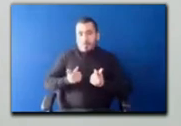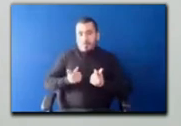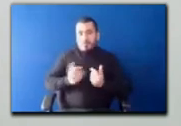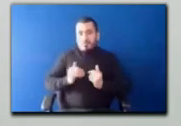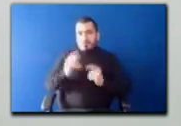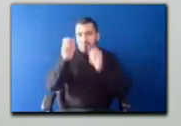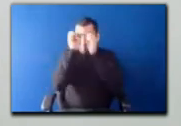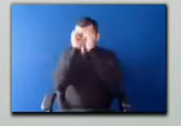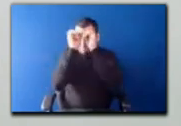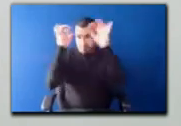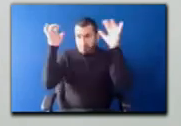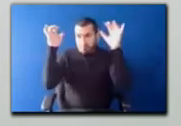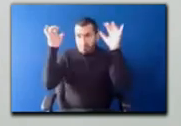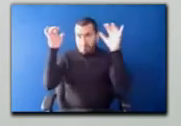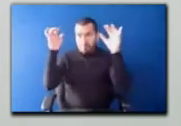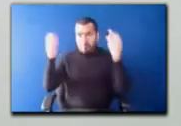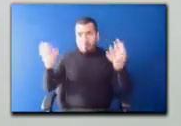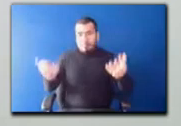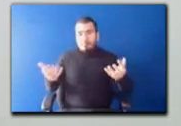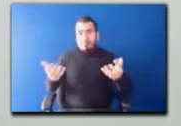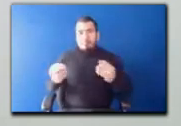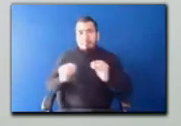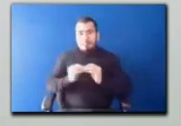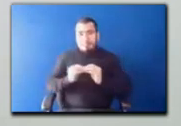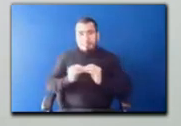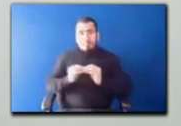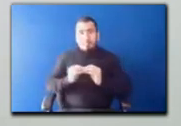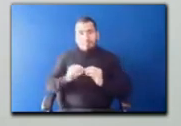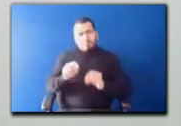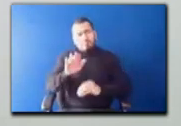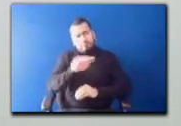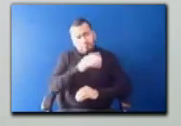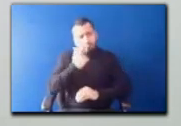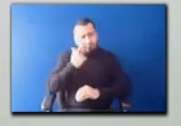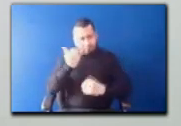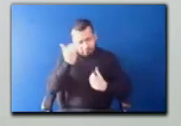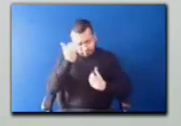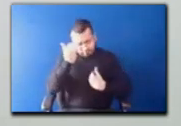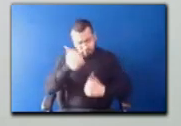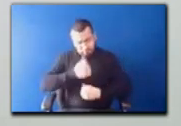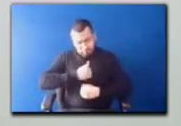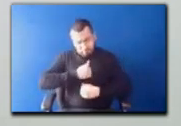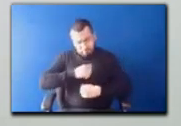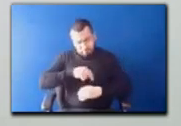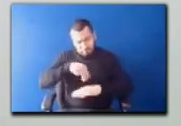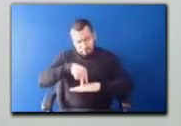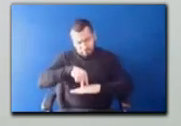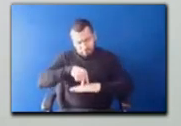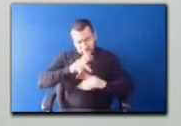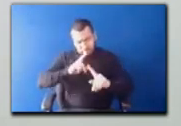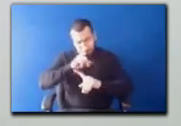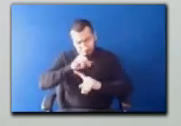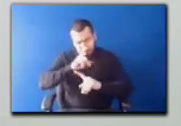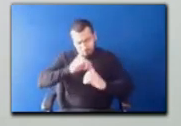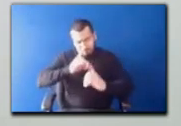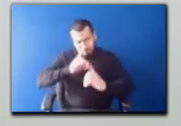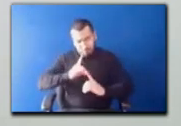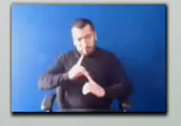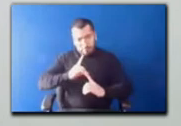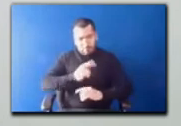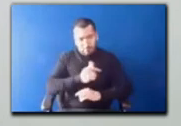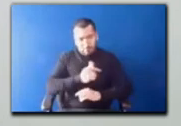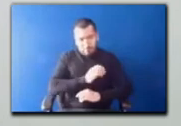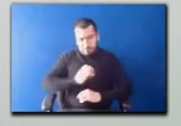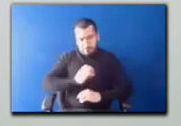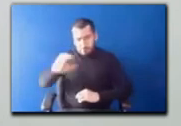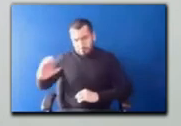real, así que les pido que sean un poco más sensatos, pongan un poco más los pies en la tierra. Ni le piden plata a usted para obtener un crédito,